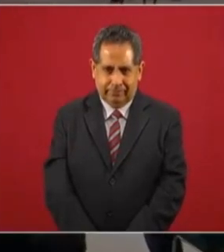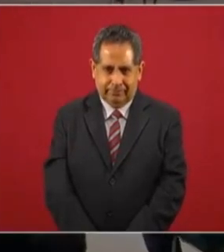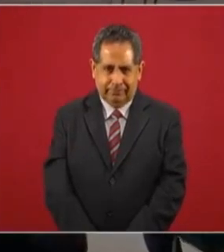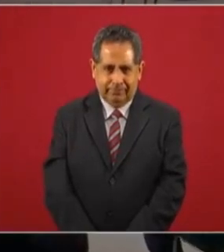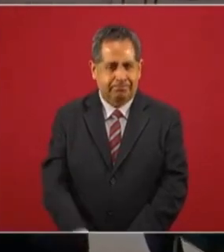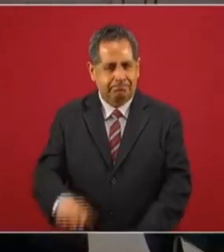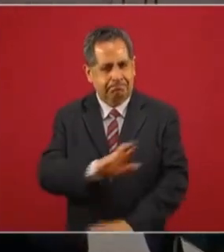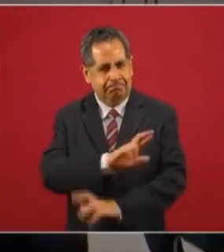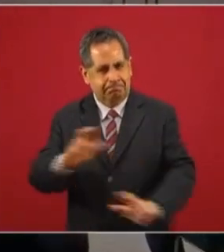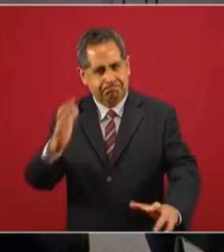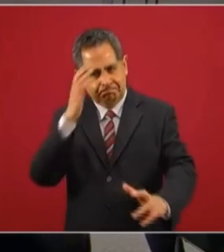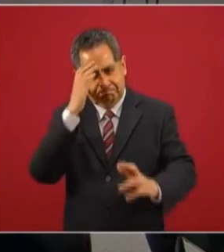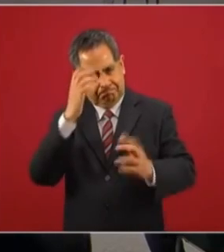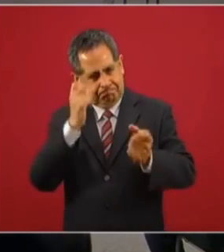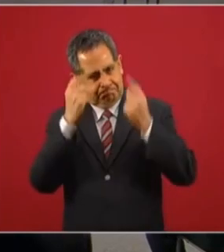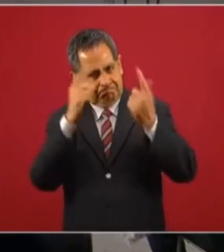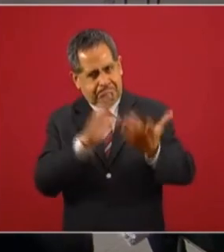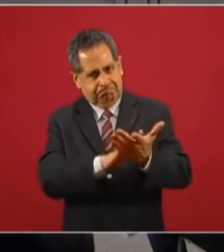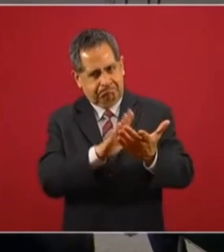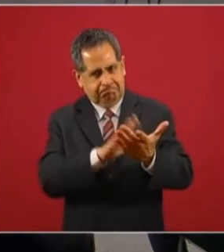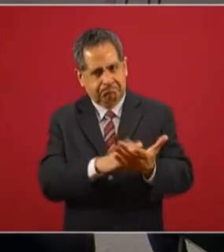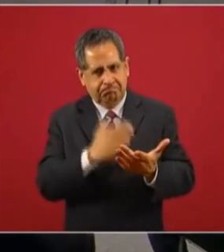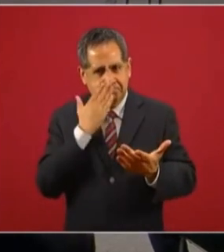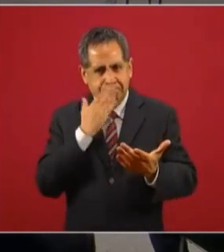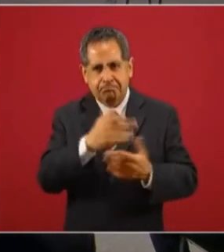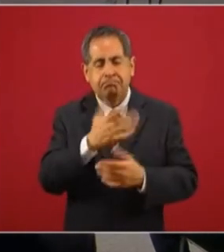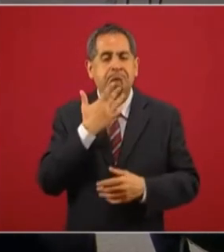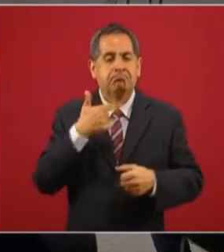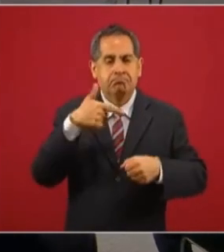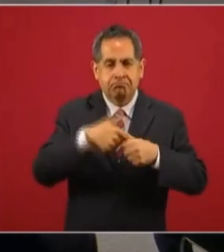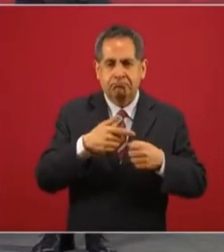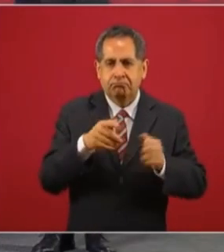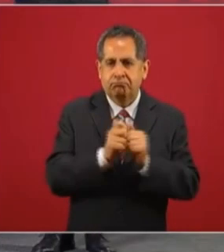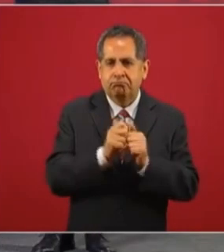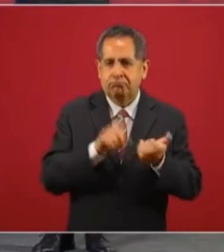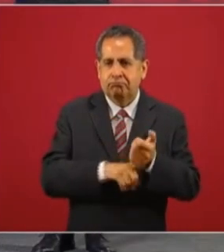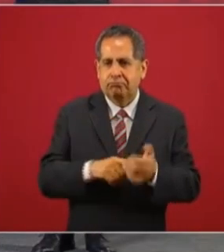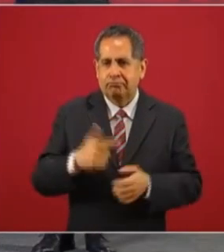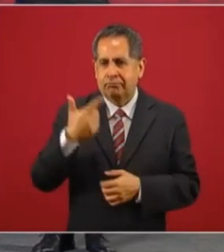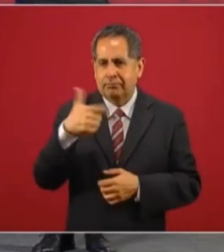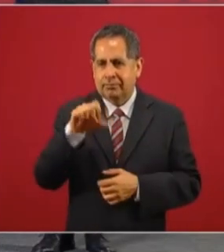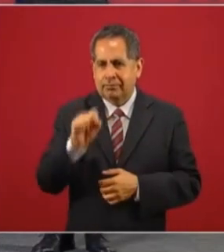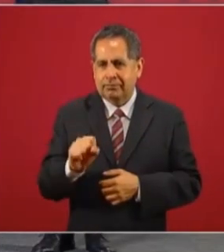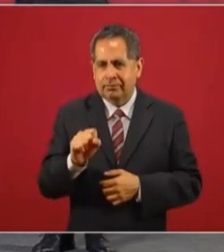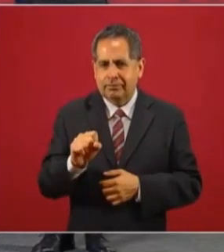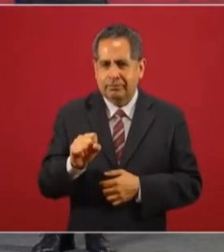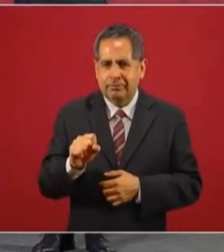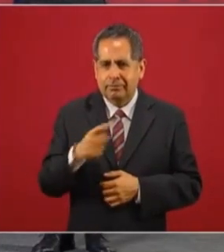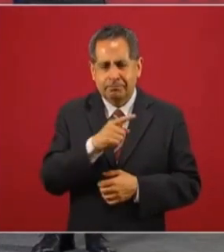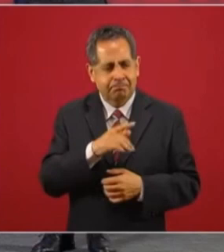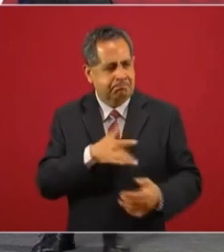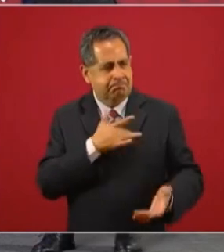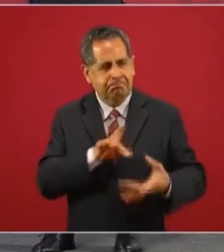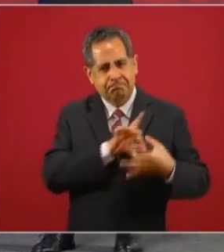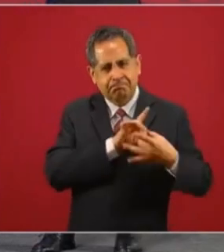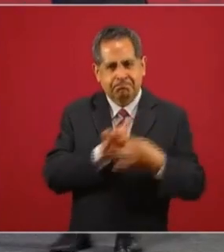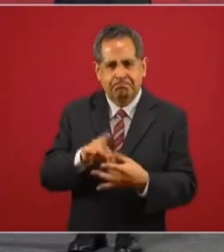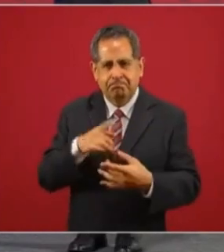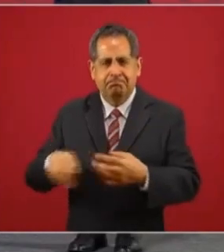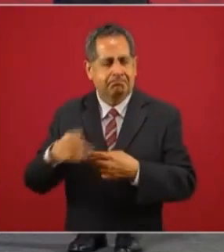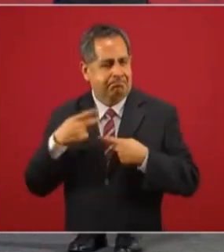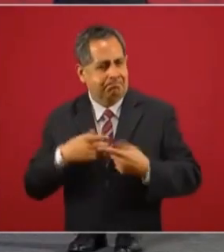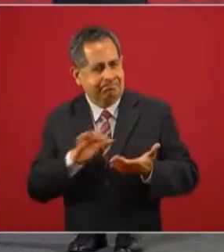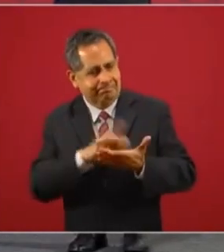El reconocimiento a esta gasolinera Quick Gas por ser aliado del consumidor.